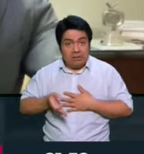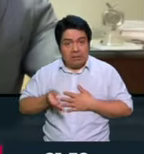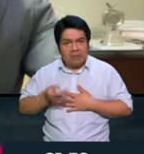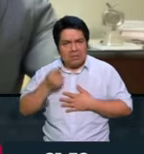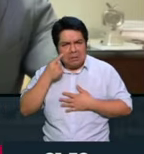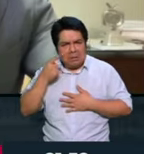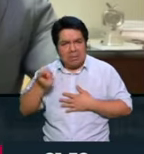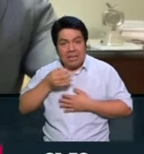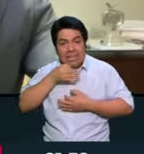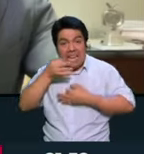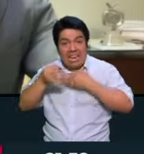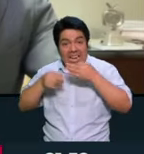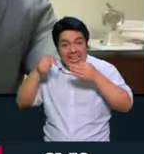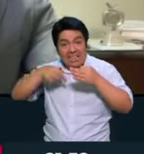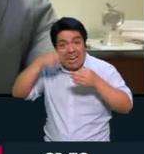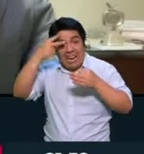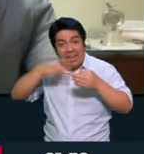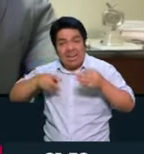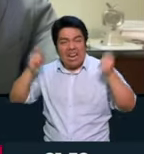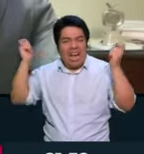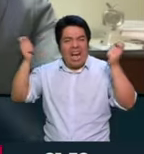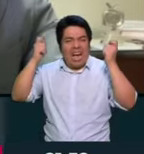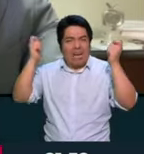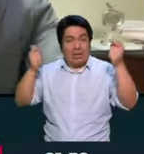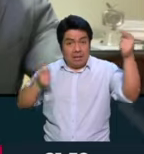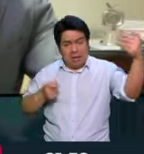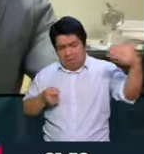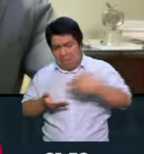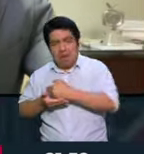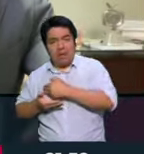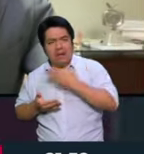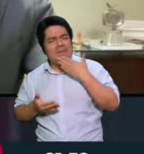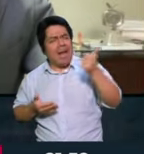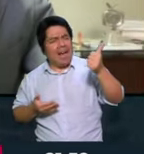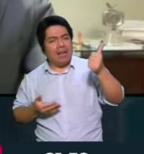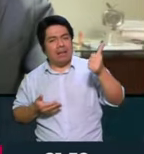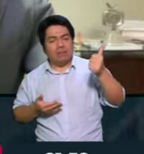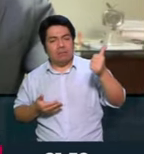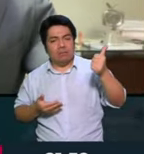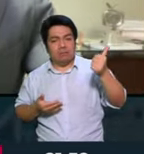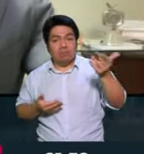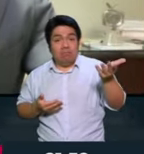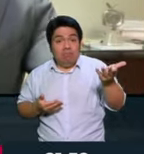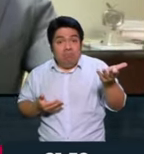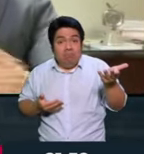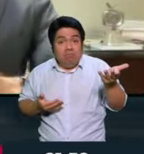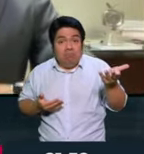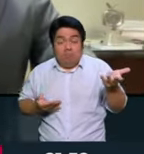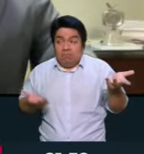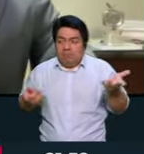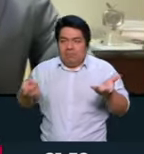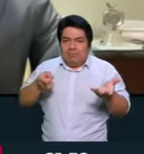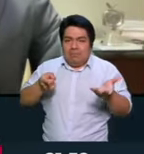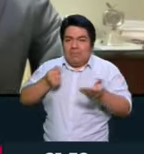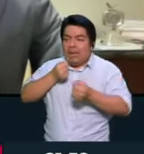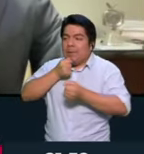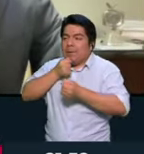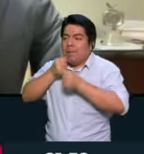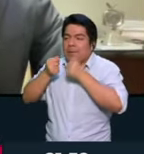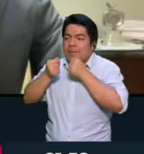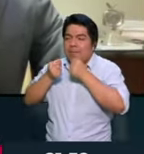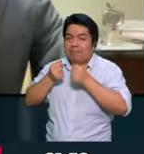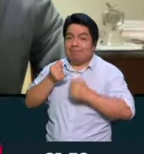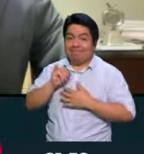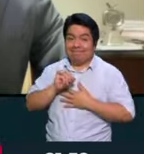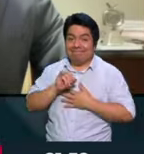comunicadores de nuestro país diciendo y celebrando ese tipo de injerencia. Muchos de esos comunicadores también escriben